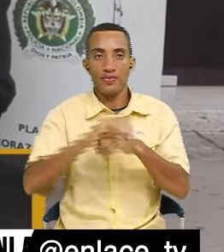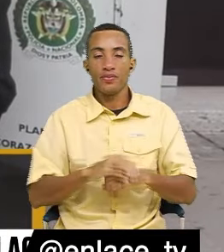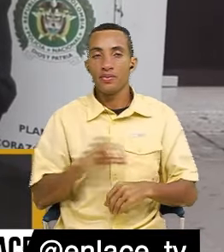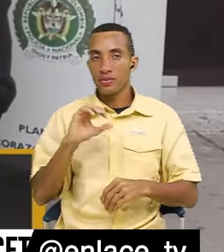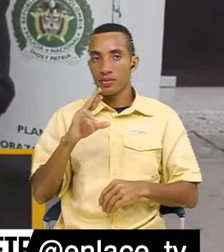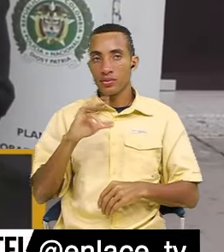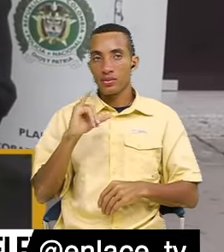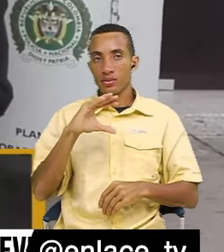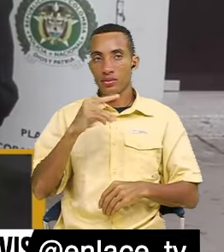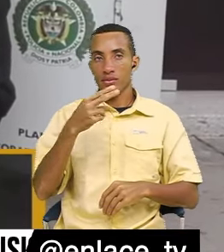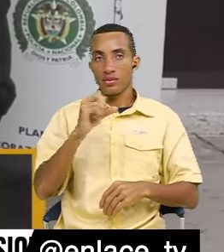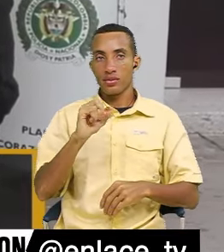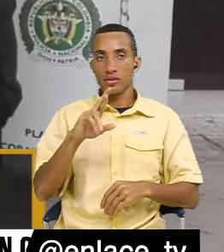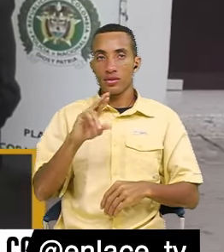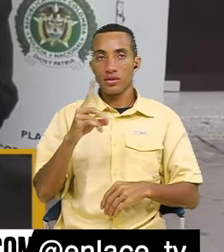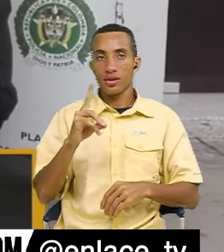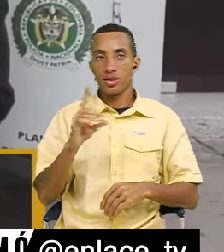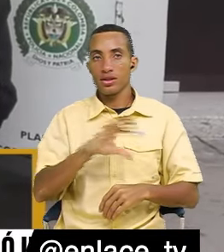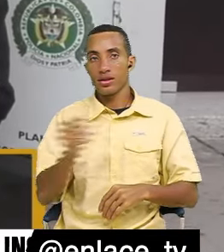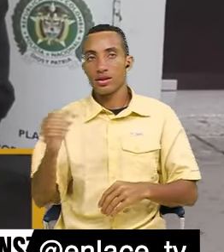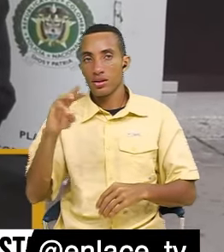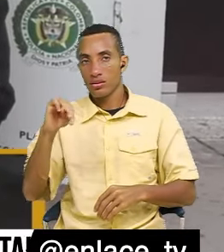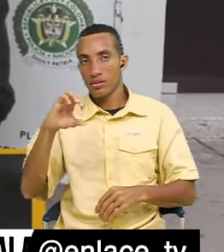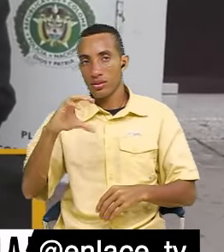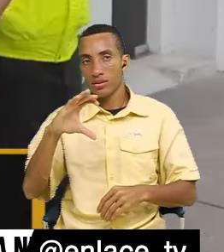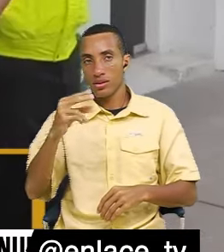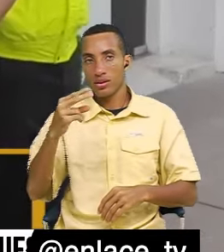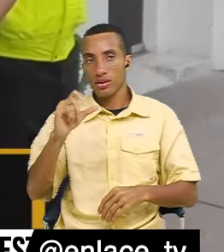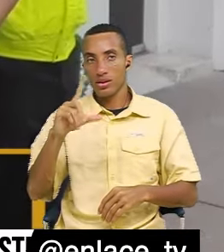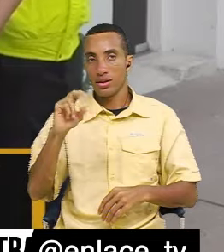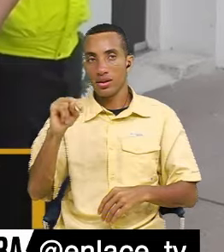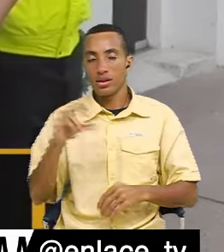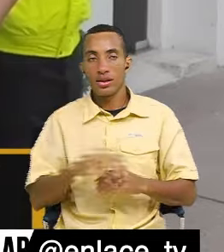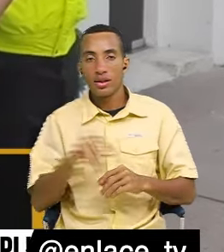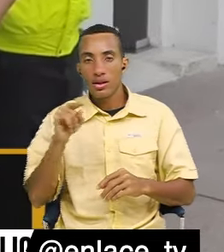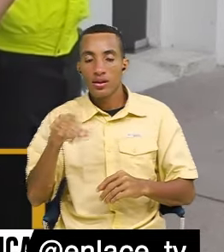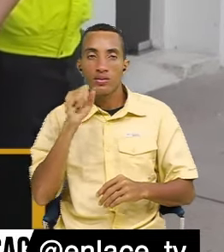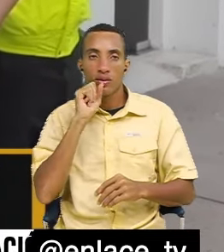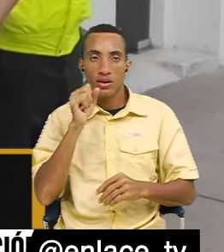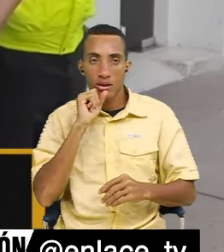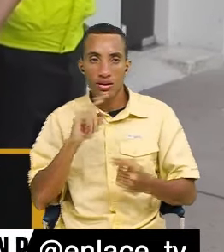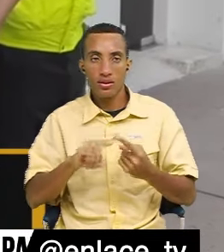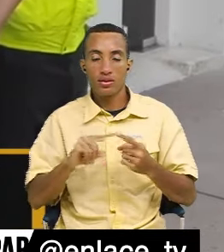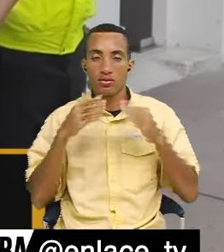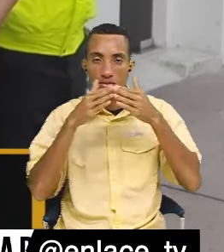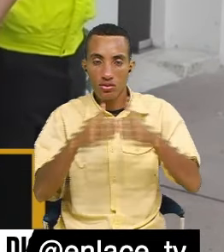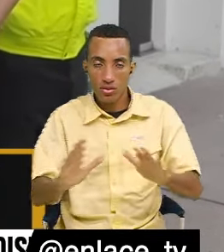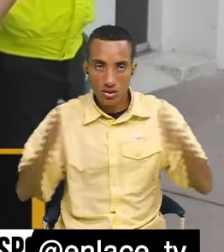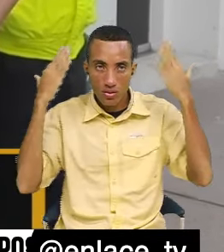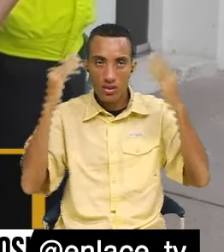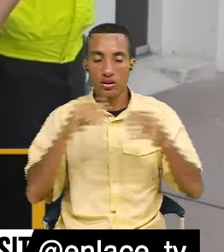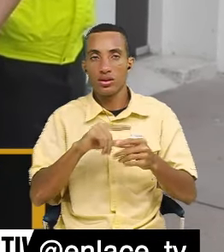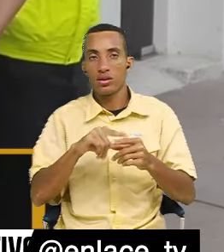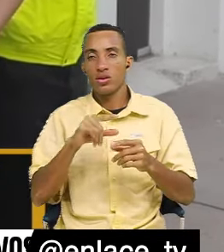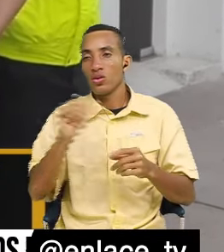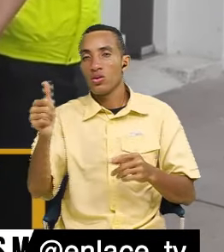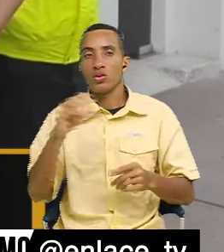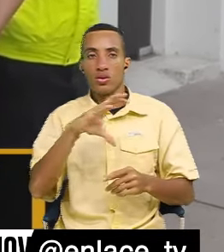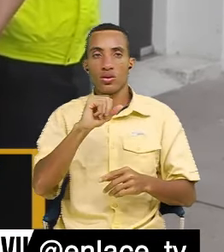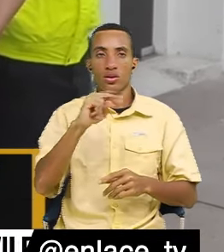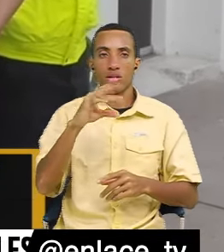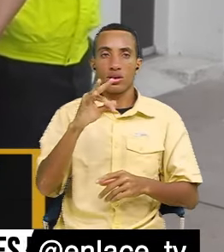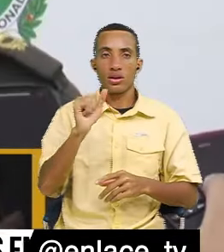que delinquen desde hace varios años en municipios como Barranca Bermeja, Cantagallo, San Pablo y Puerto Wilches, serían los responsables de 2 homicidios